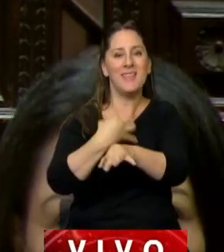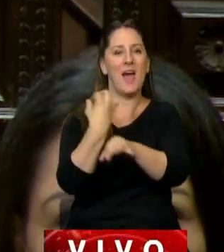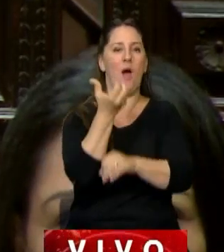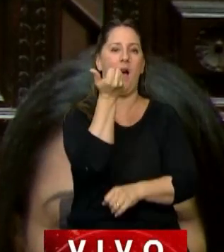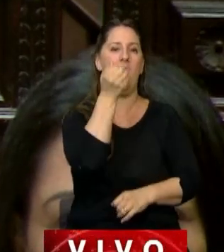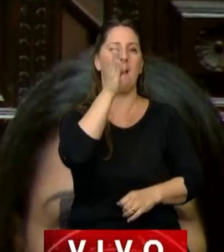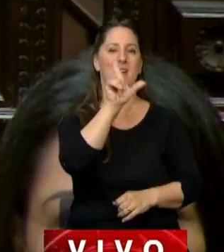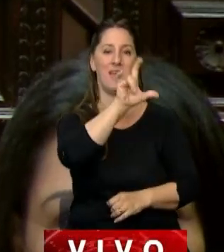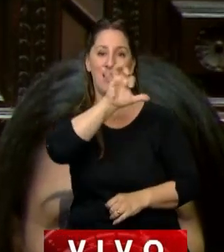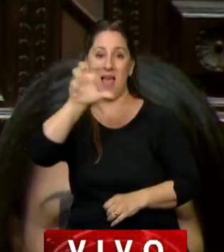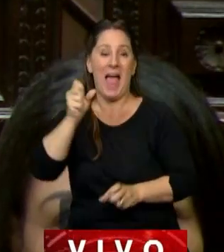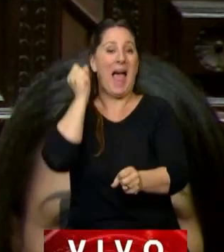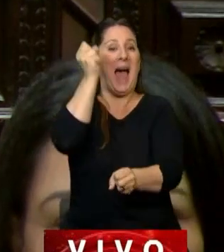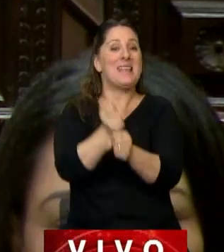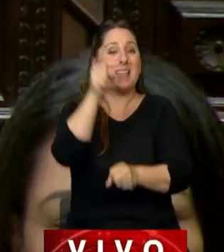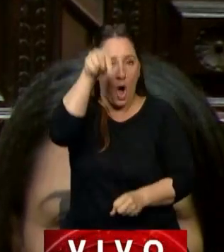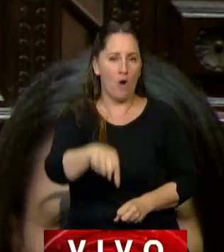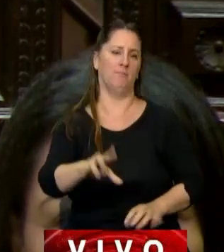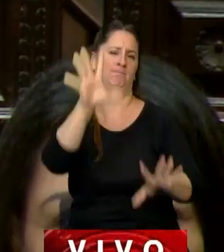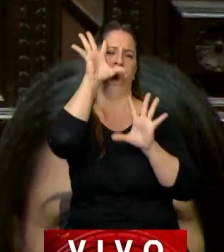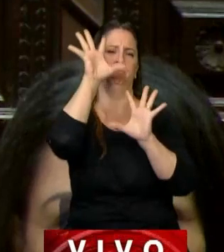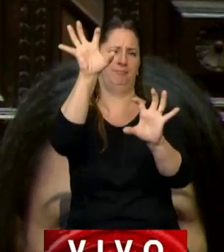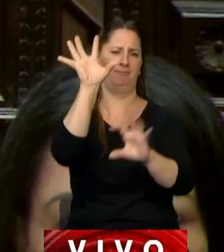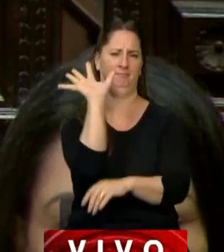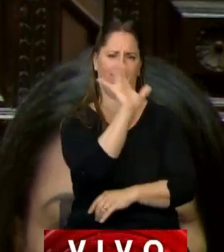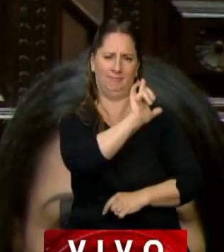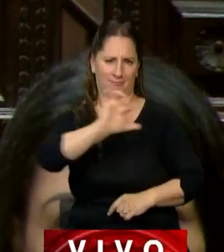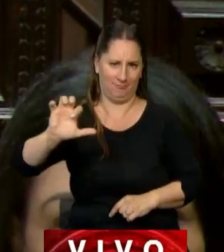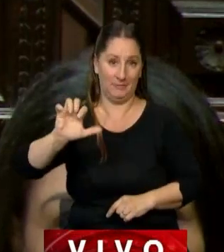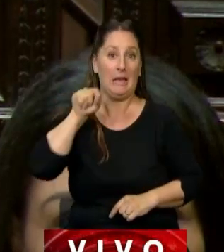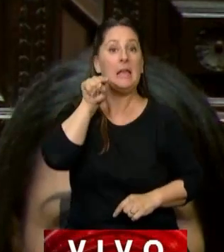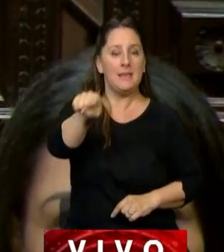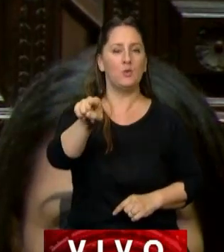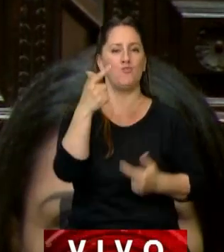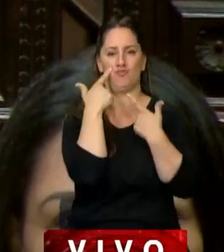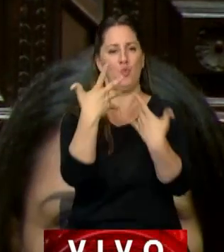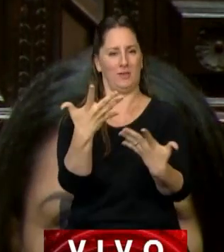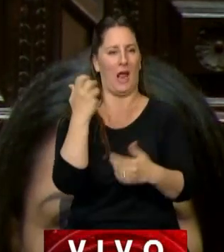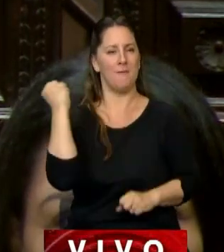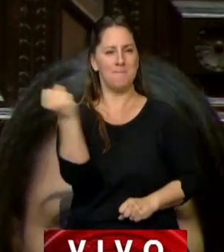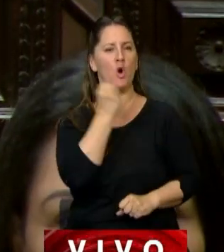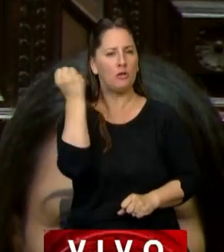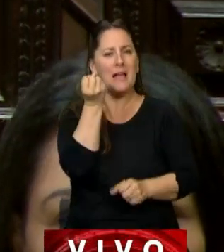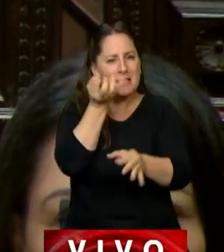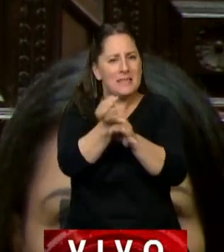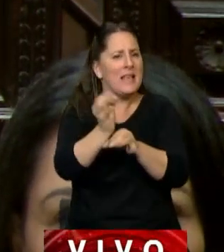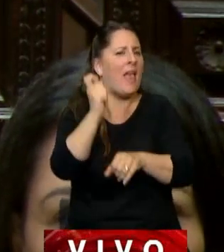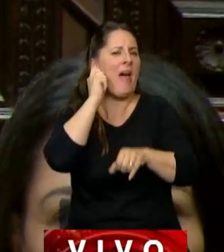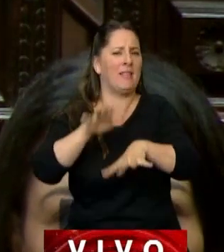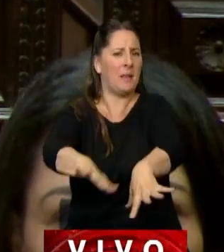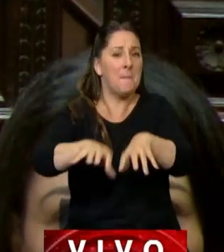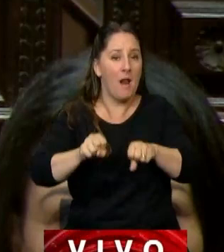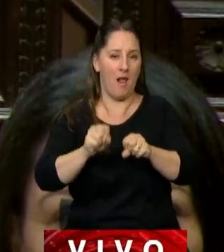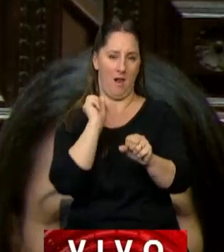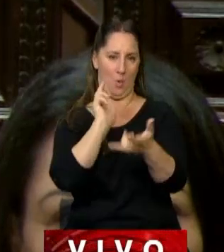abecedario y les aseguro que hasta el día de hoy todavía me lo acuerdo. Y eso habla de la importancia de la enseñanza temprana de la lengua